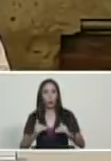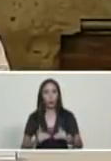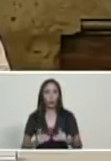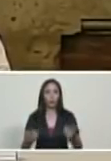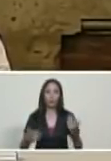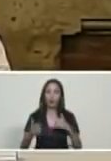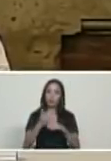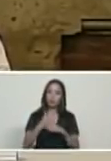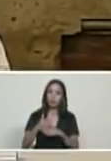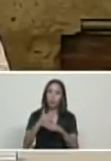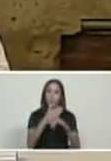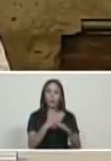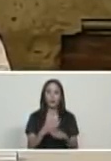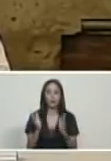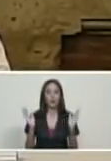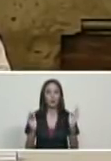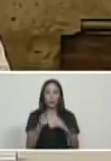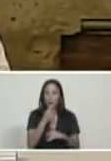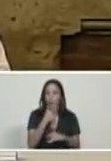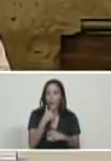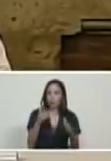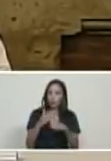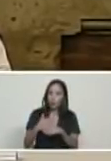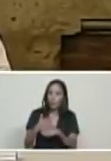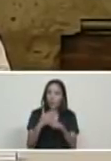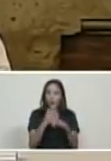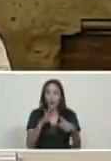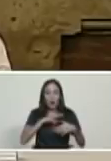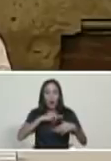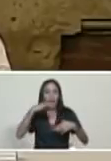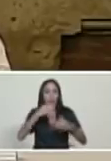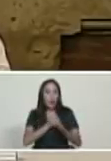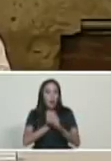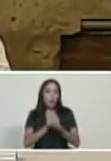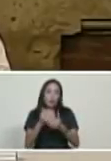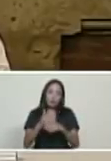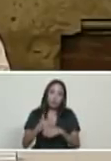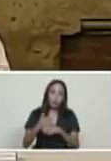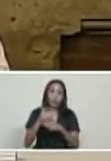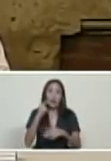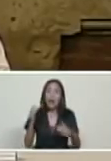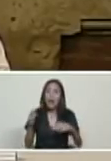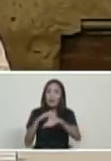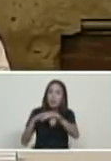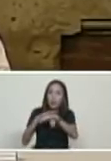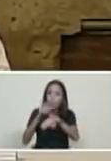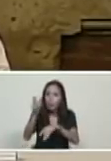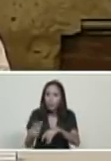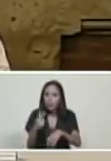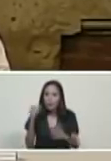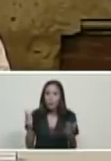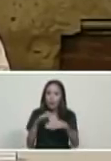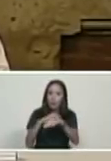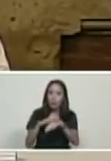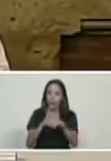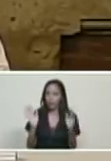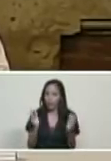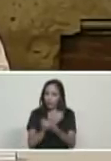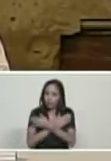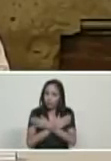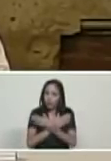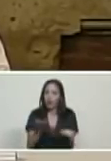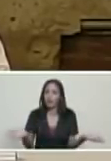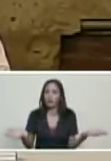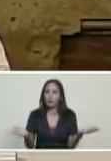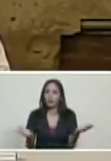compartir lo más bonito que tengamos dentro del alma, para perdonar a quien tengamos que perdonar, para abrazar a todo el que